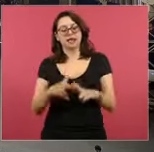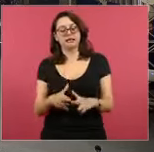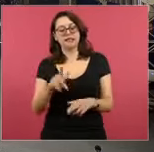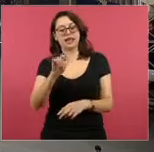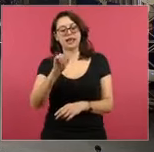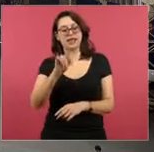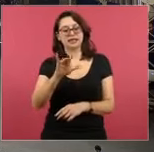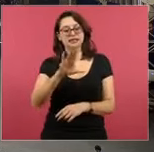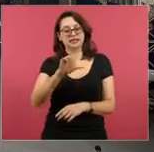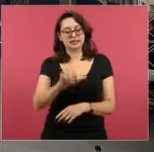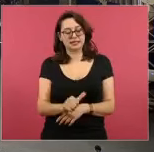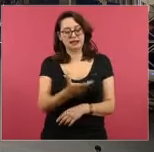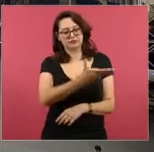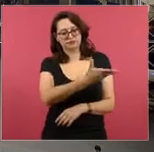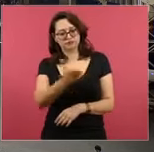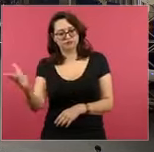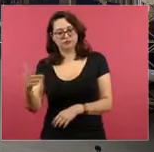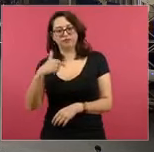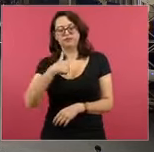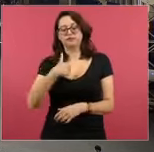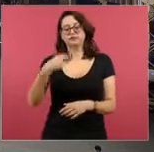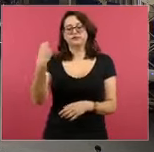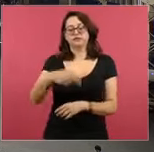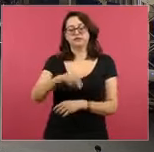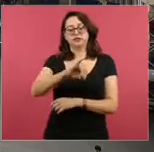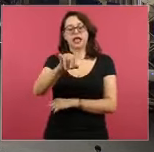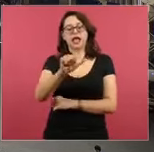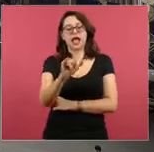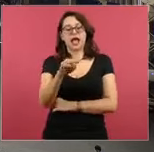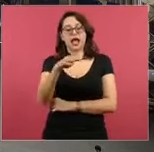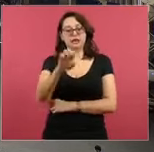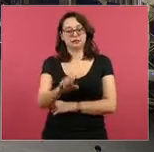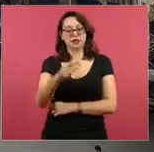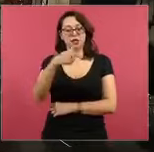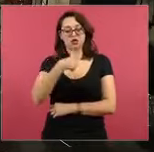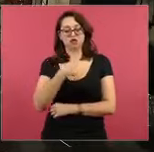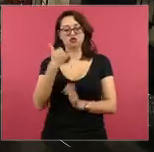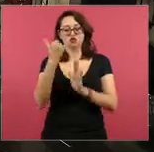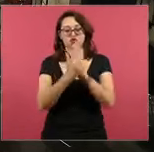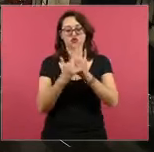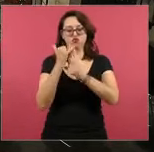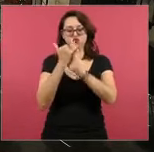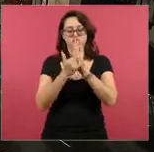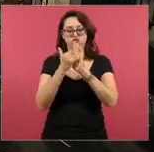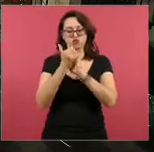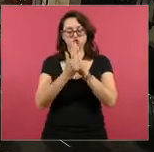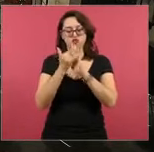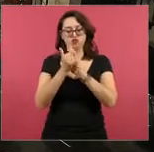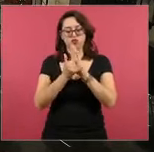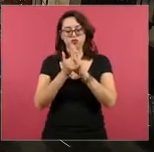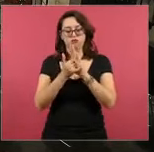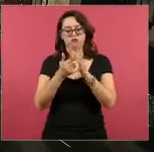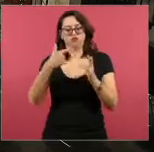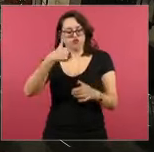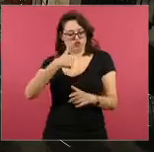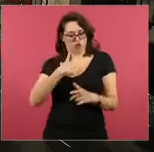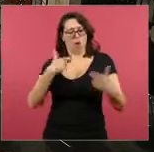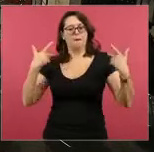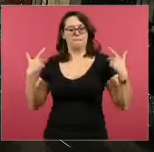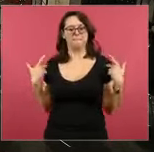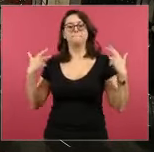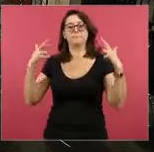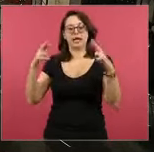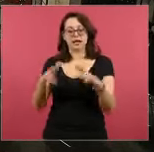maestro, especialistas. Me presento, mi nombre es Jaime Mendoza, soy creador del canal de YouTube Soy Docente, que informa a